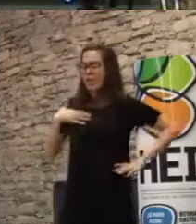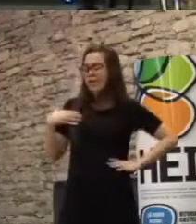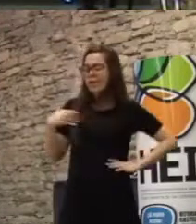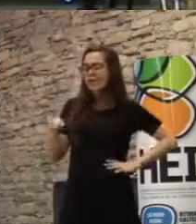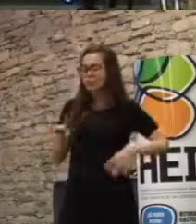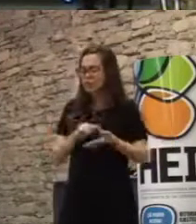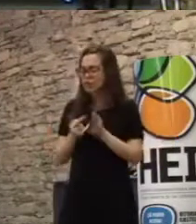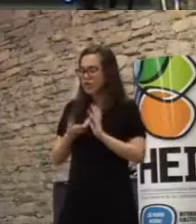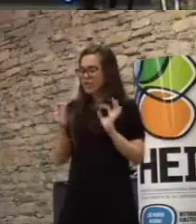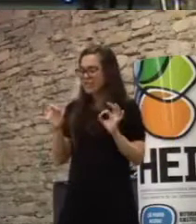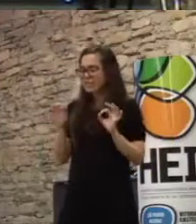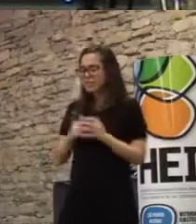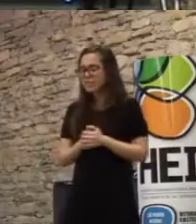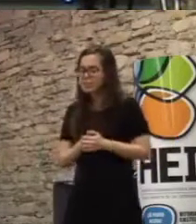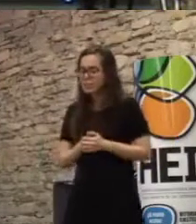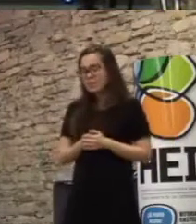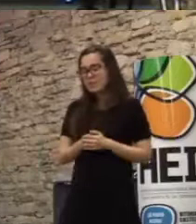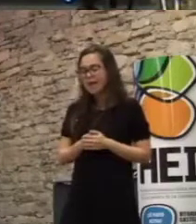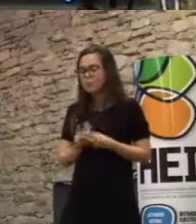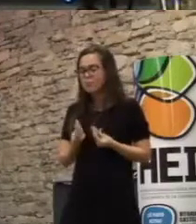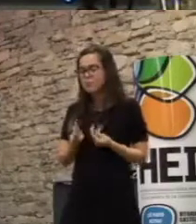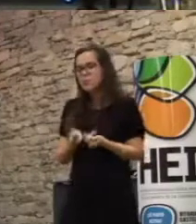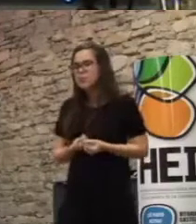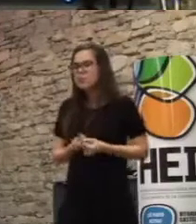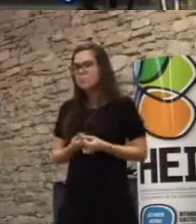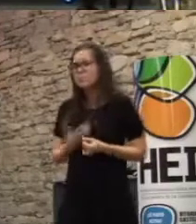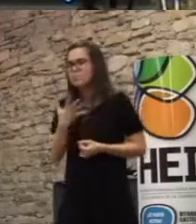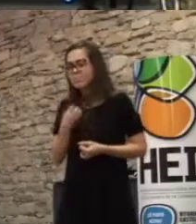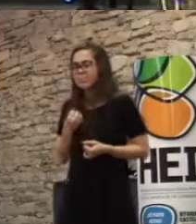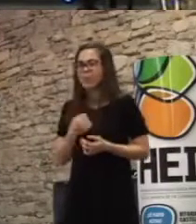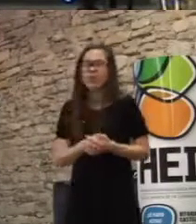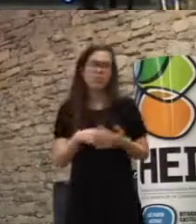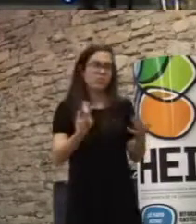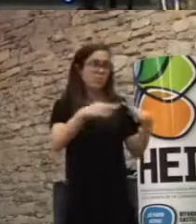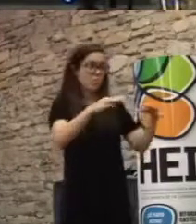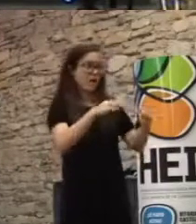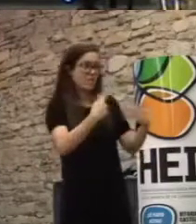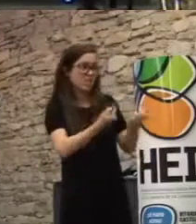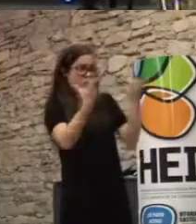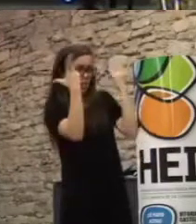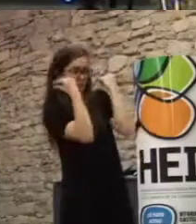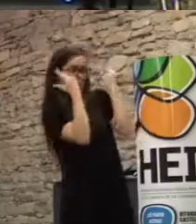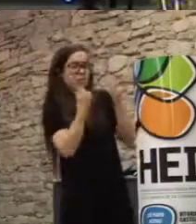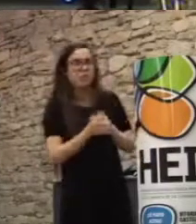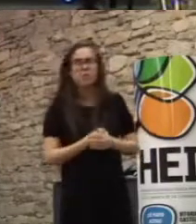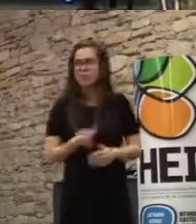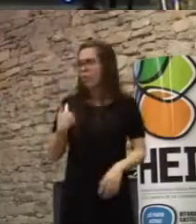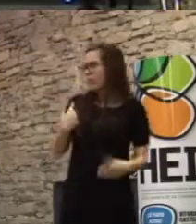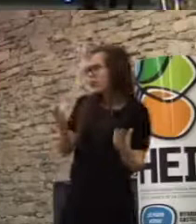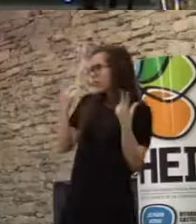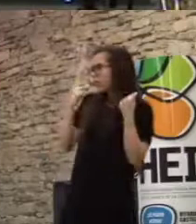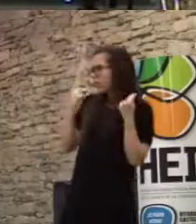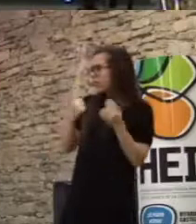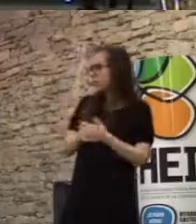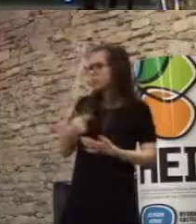sé qué pero me da un poquito de cosa y te dice el amigo hombre como no trabar cosas y eres más tímido que la leche como tímido pero qué dices pero si